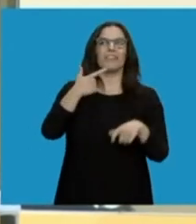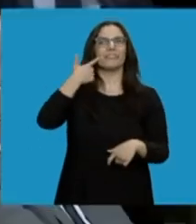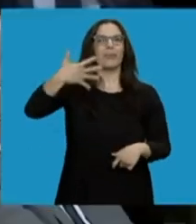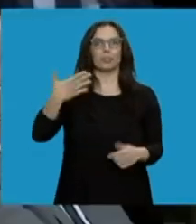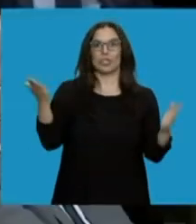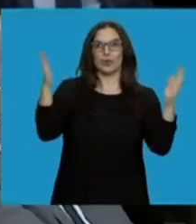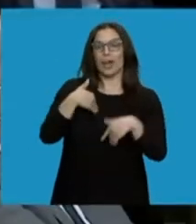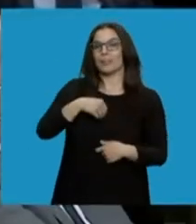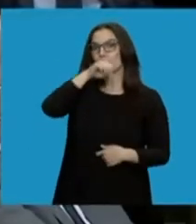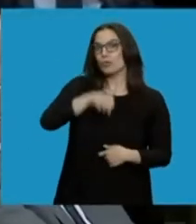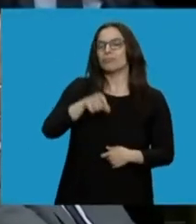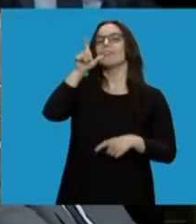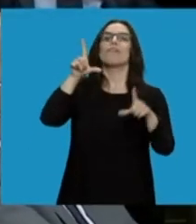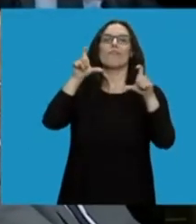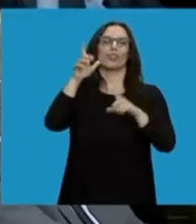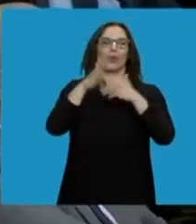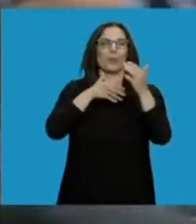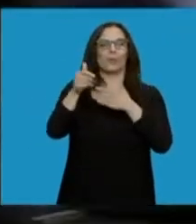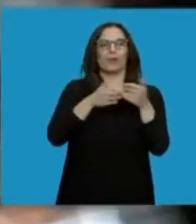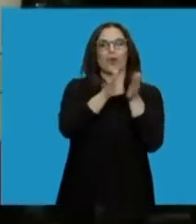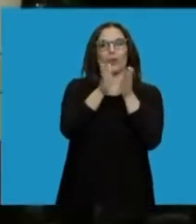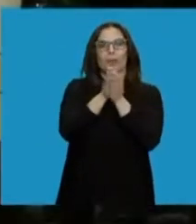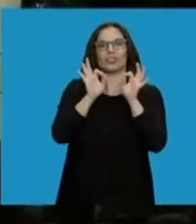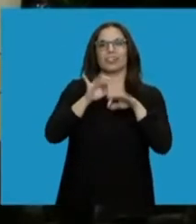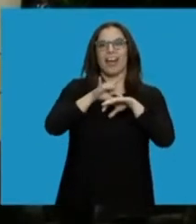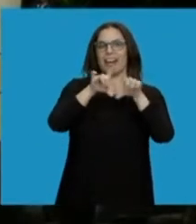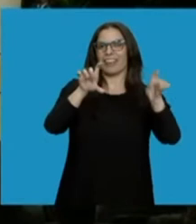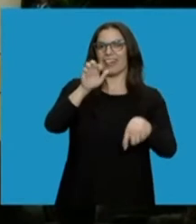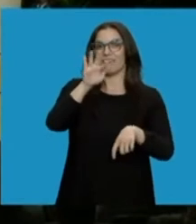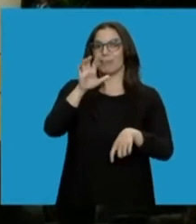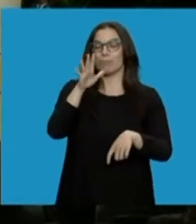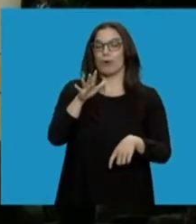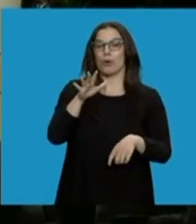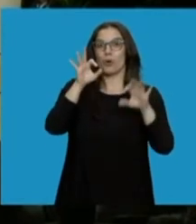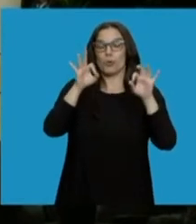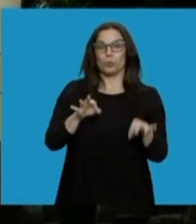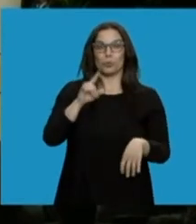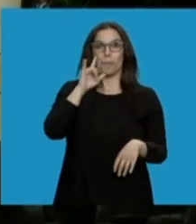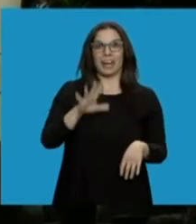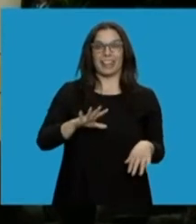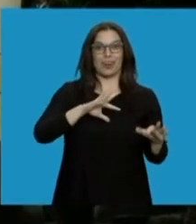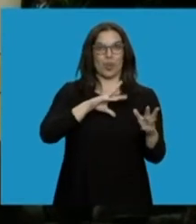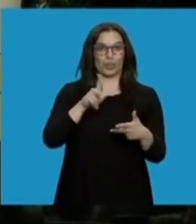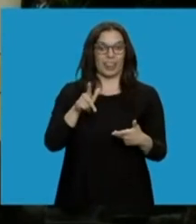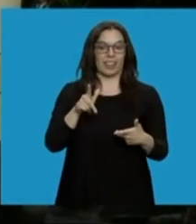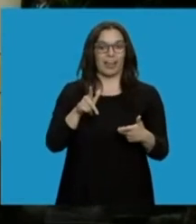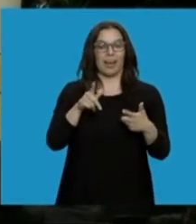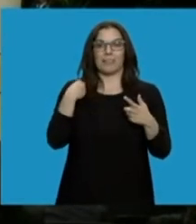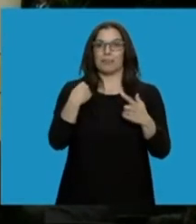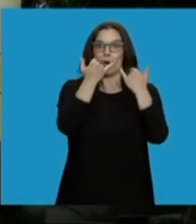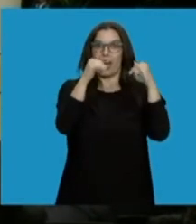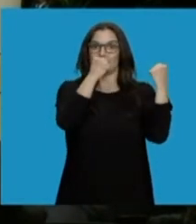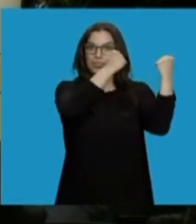la foto que ha hecho el compañero de la agencia EFE, porque mientras Parecía que la noticia estaba en el acto